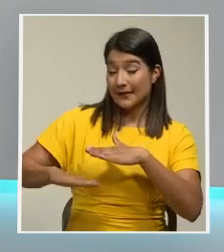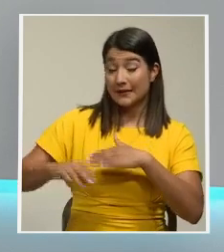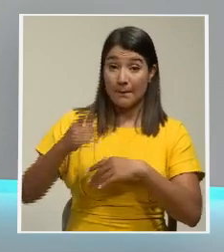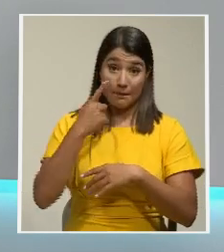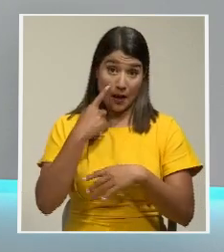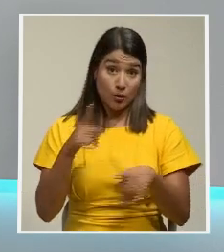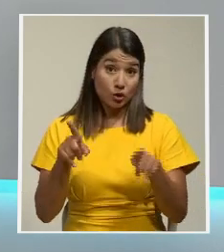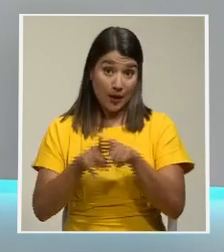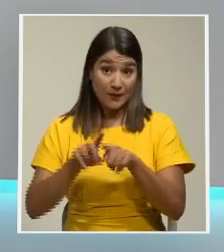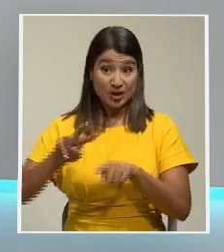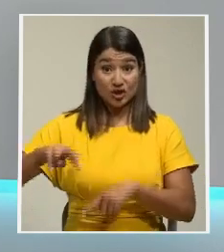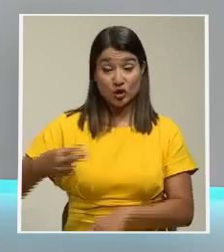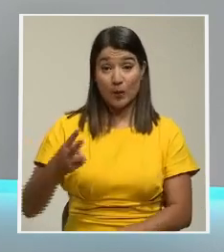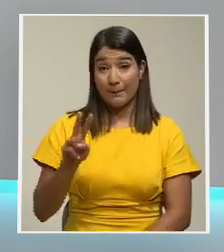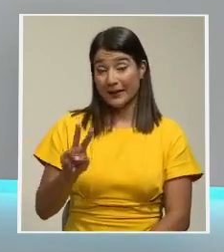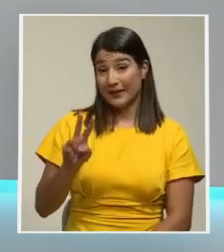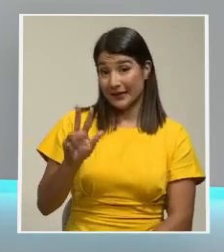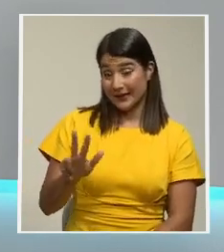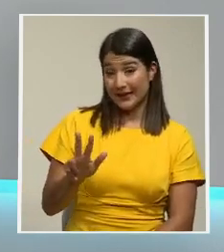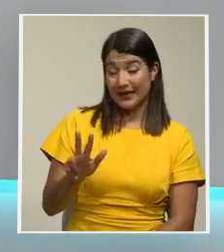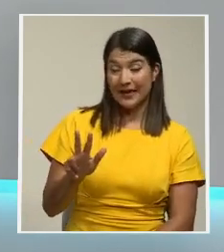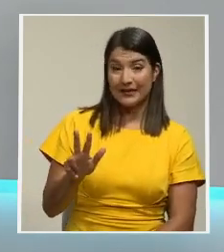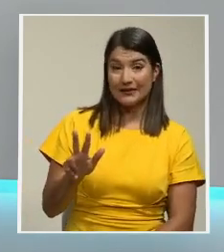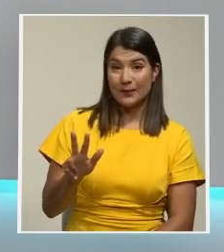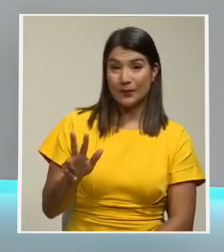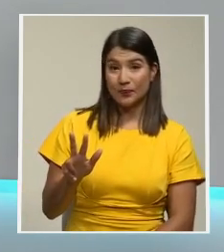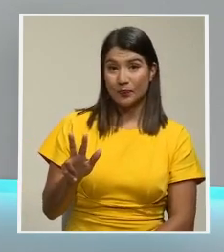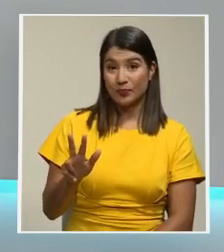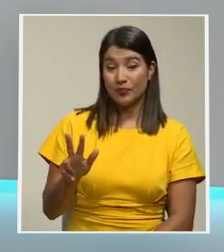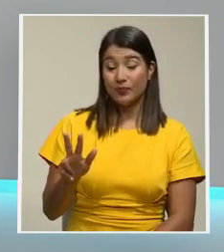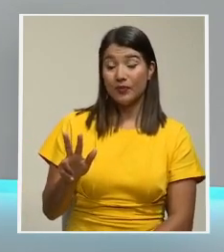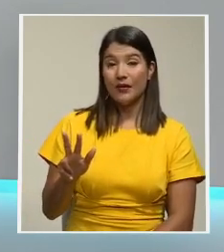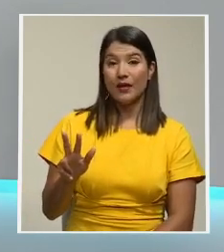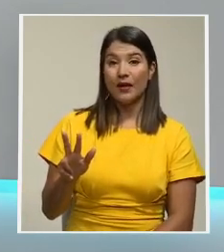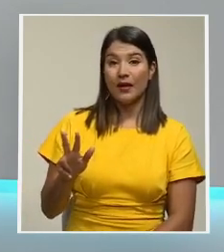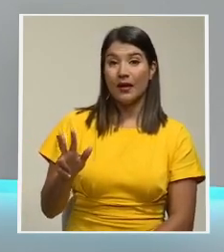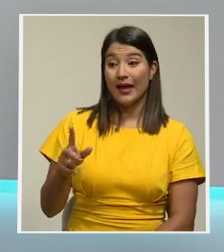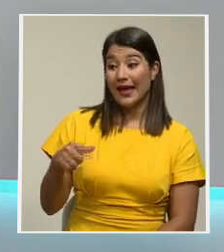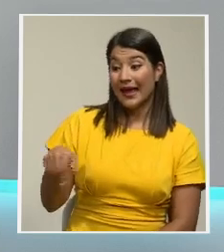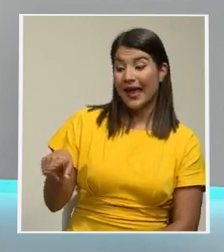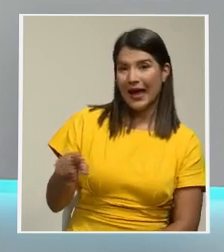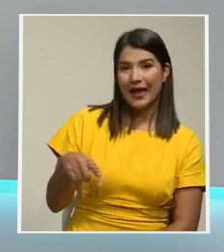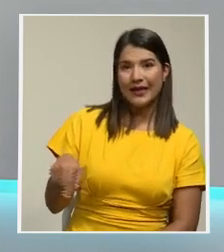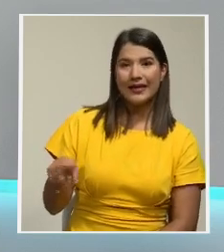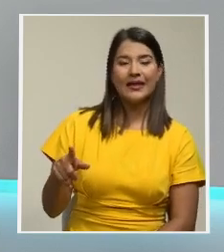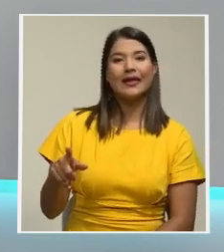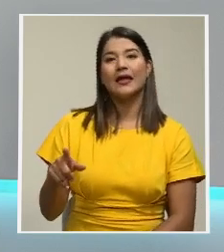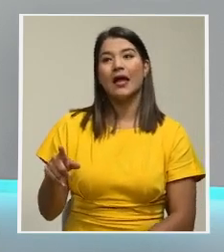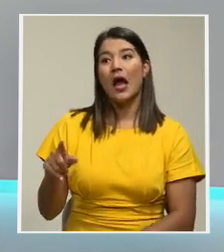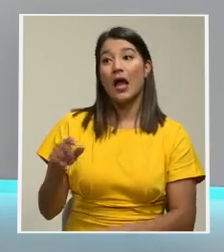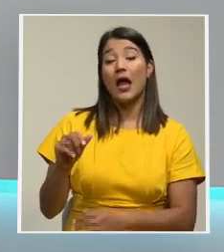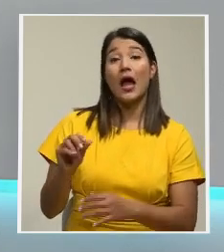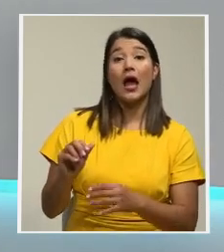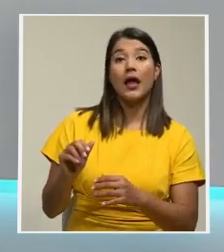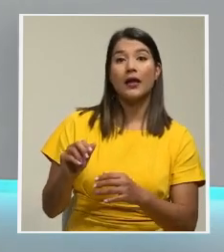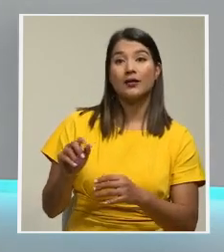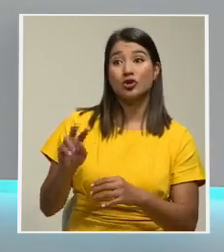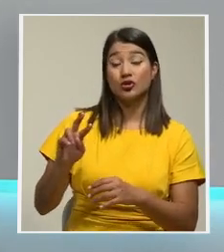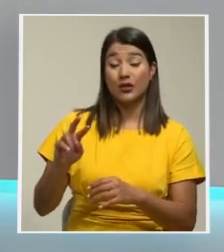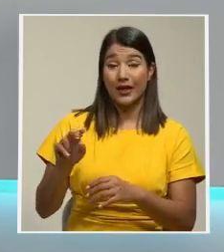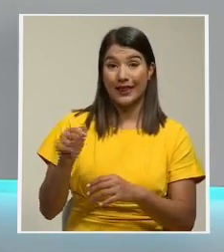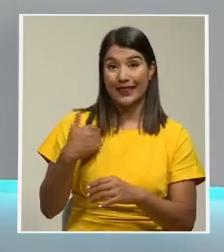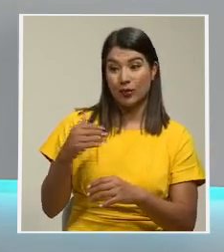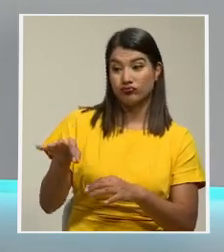pues la sub-23 está pues basada mucho en los jugadores jóvenes que tiene Liga Deportiva Alajuelense, así que